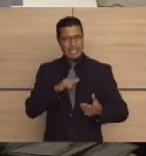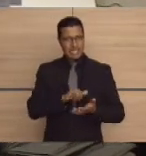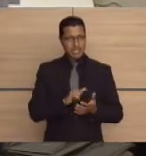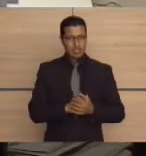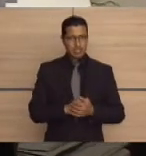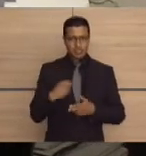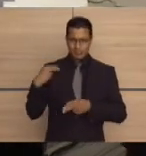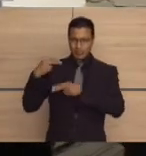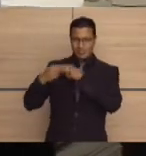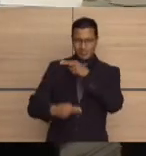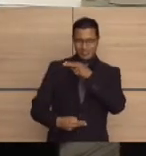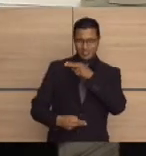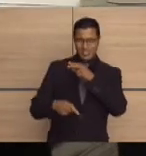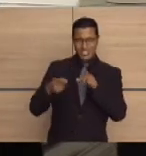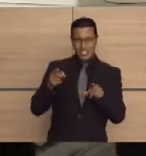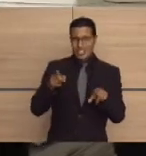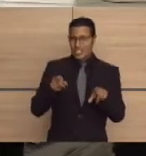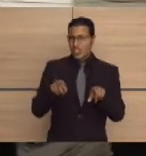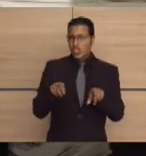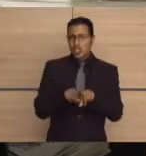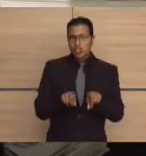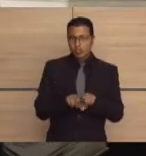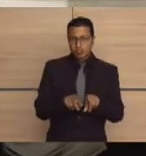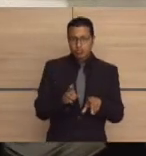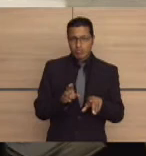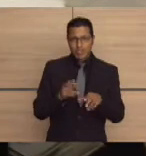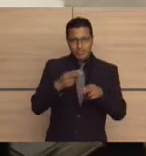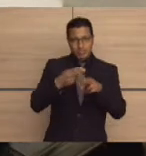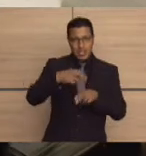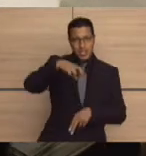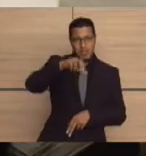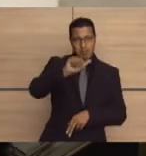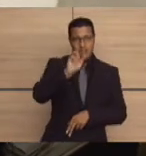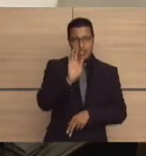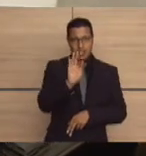que llamamos la patria boba, nombre que seguramente